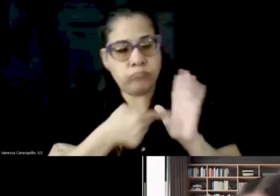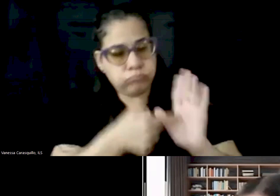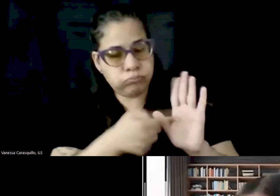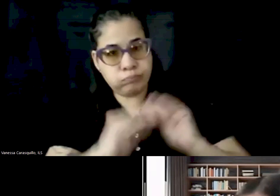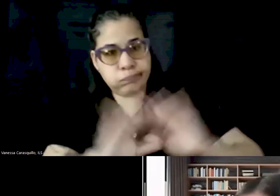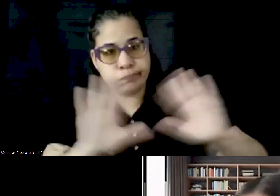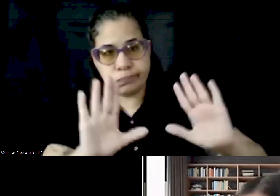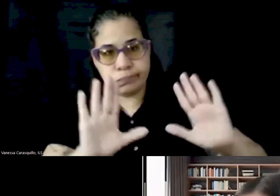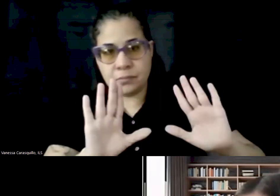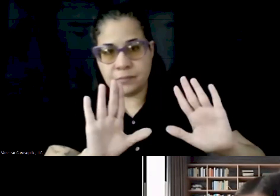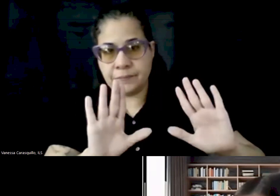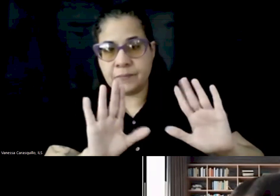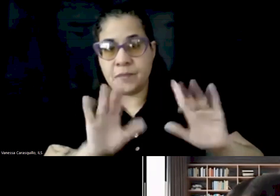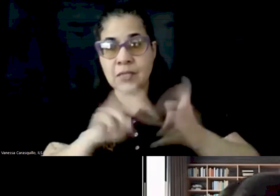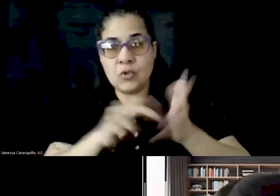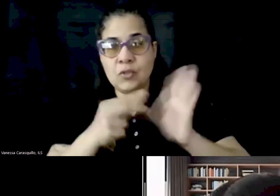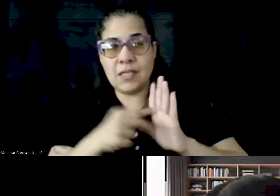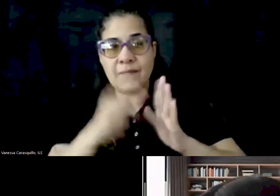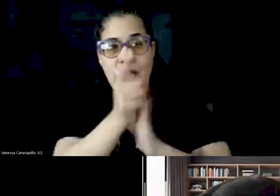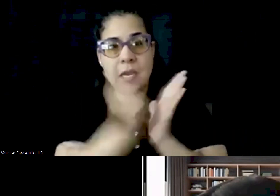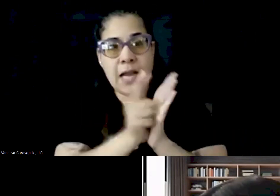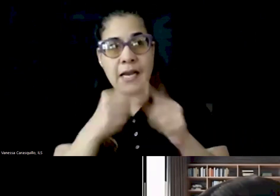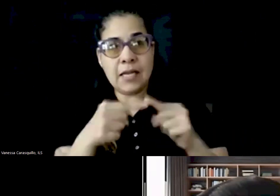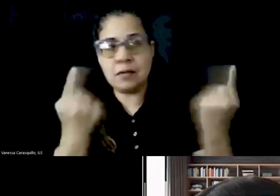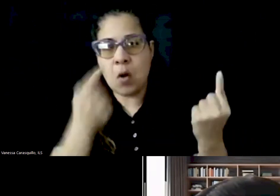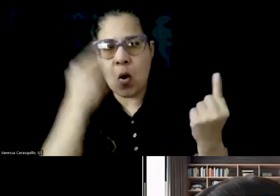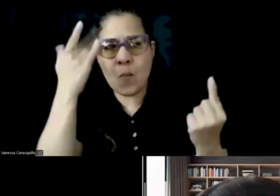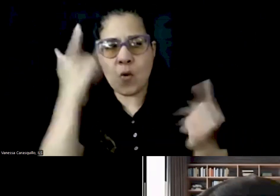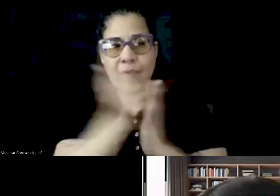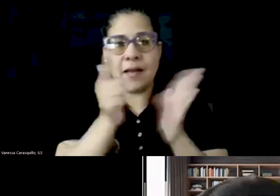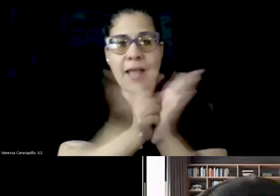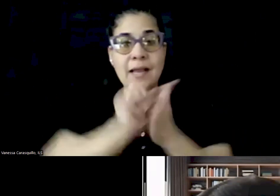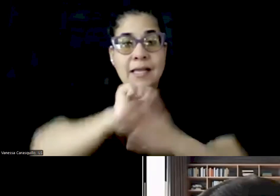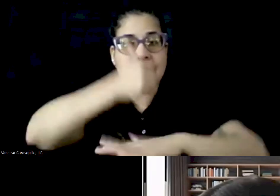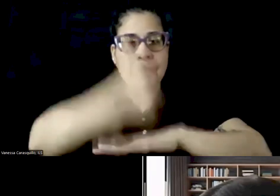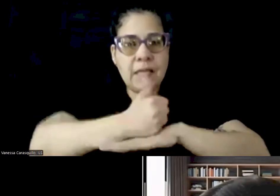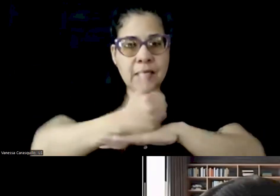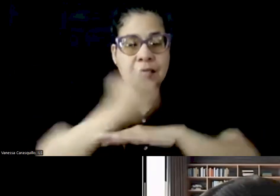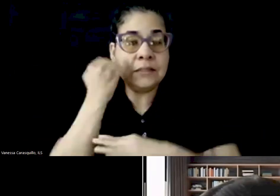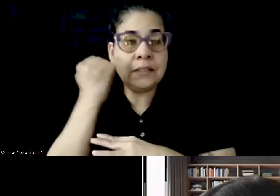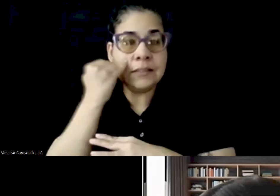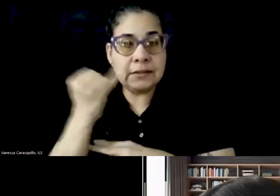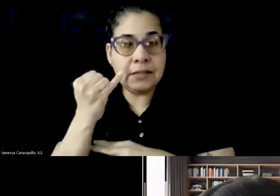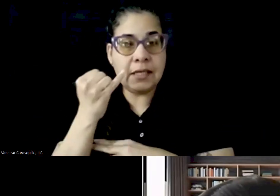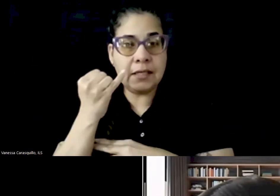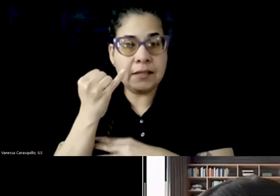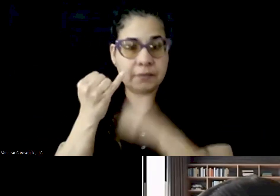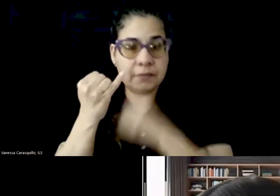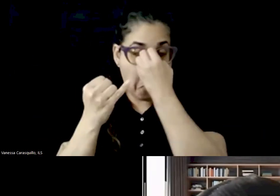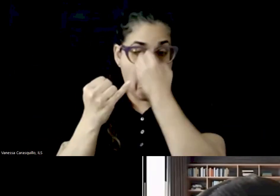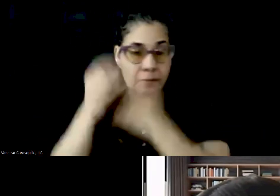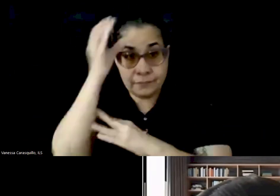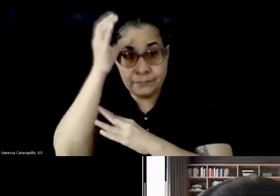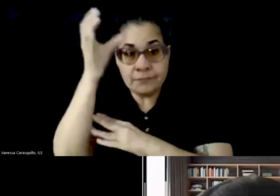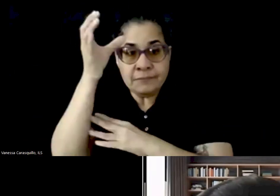y eso no es que estamos yendo en contra de la ley, puesto que la ley lo que establece es que si existe el conocimiento científico